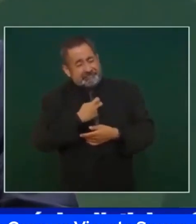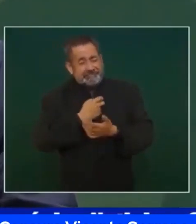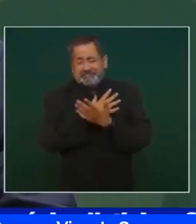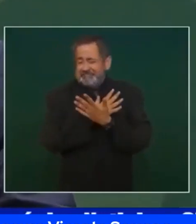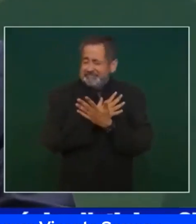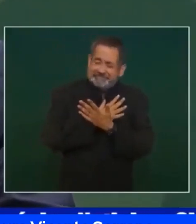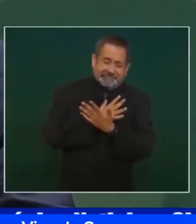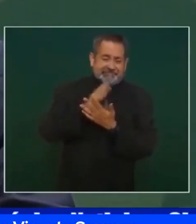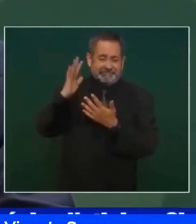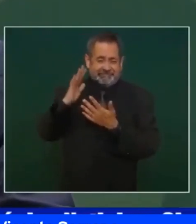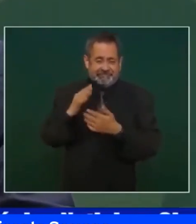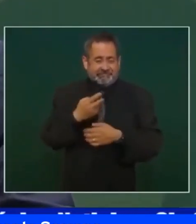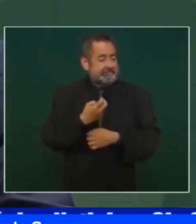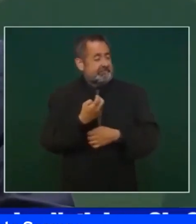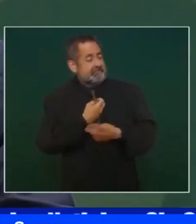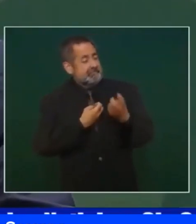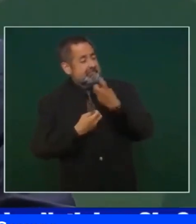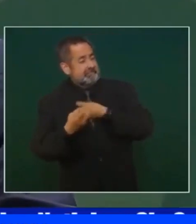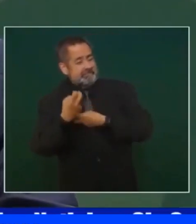exagerada,